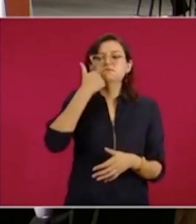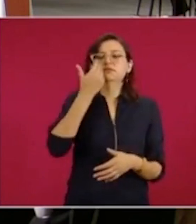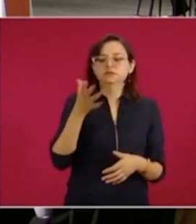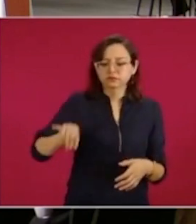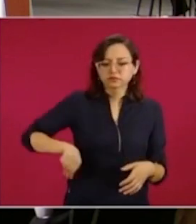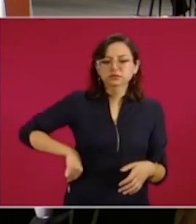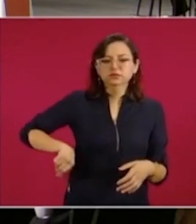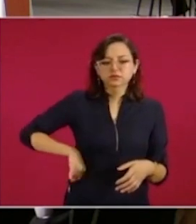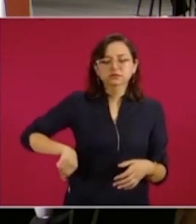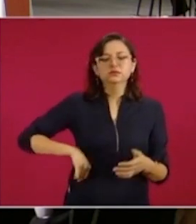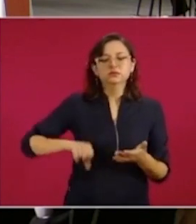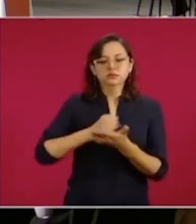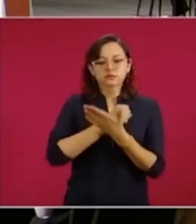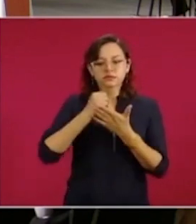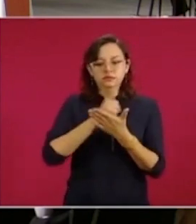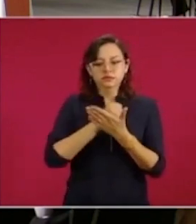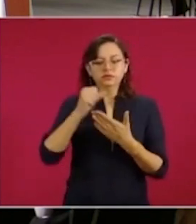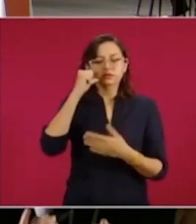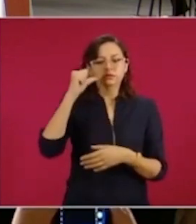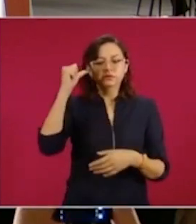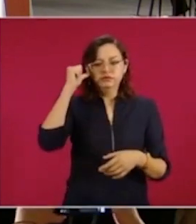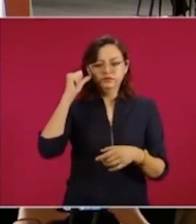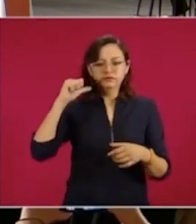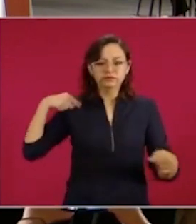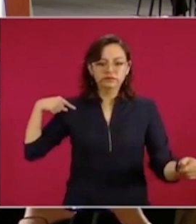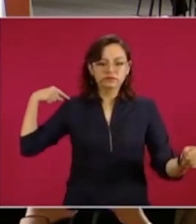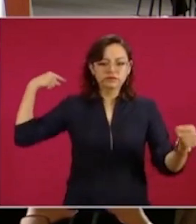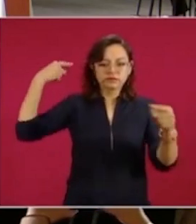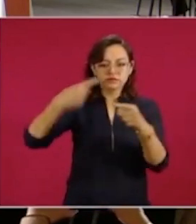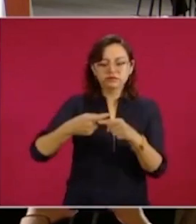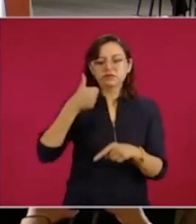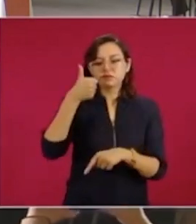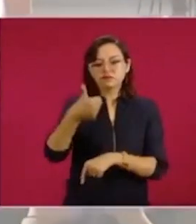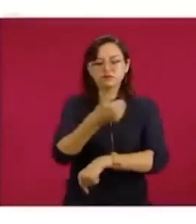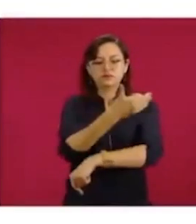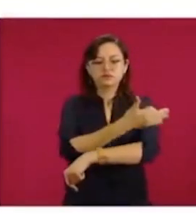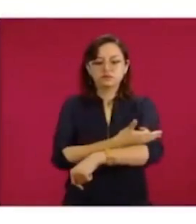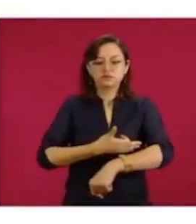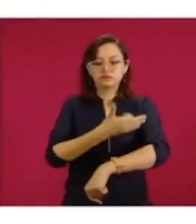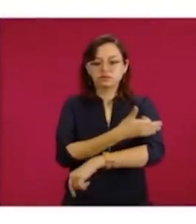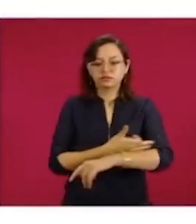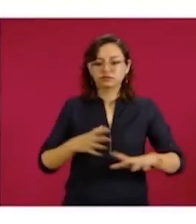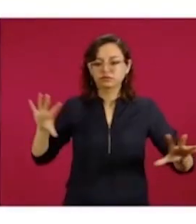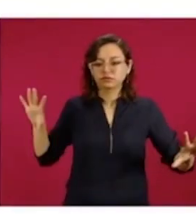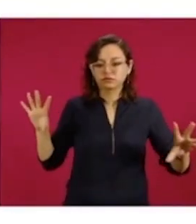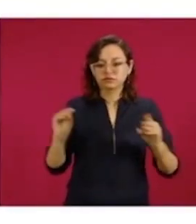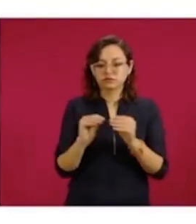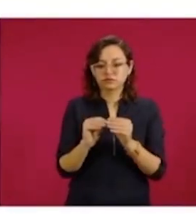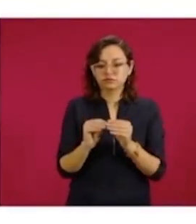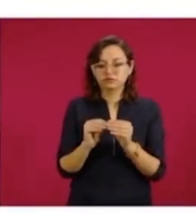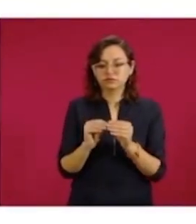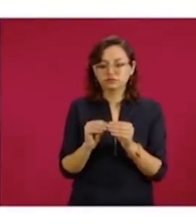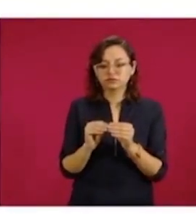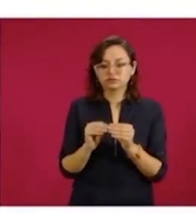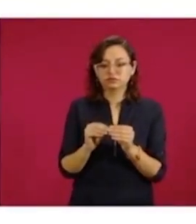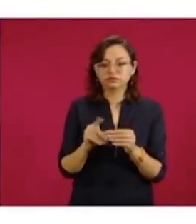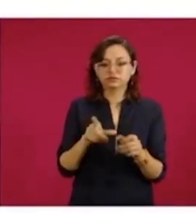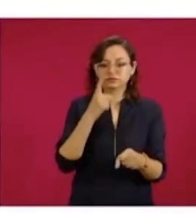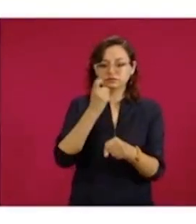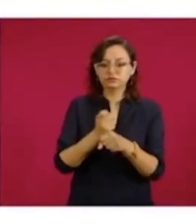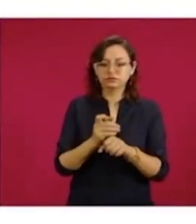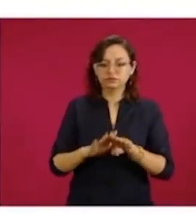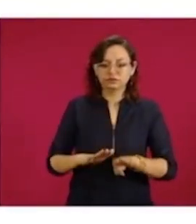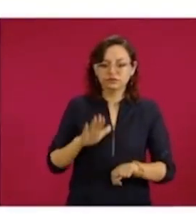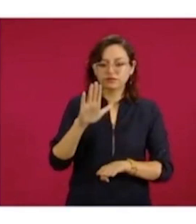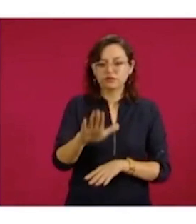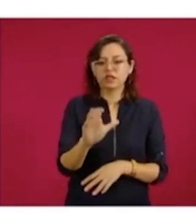Hasta un cierre del día de ayer, a las 6:30 de la tarde, esto es lo que llevábamos del primer procedimiento.